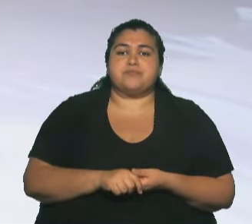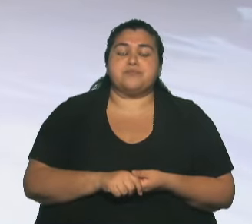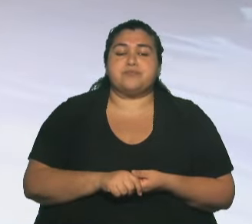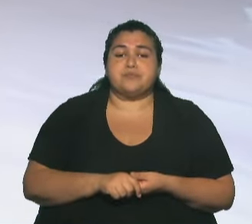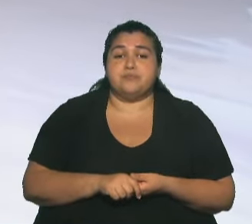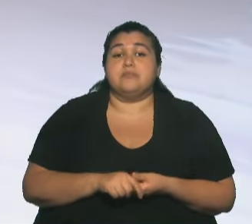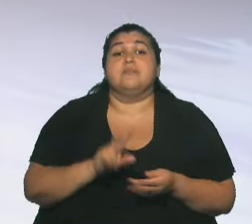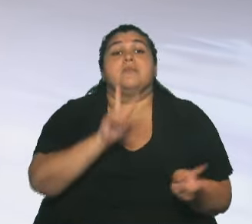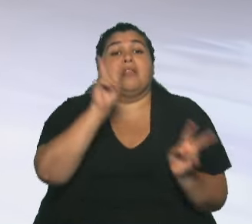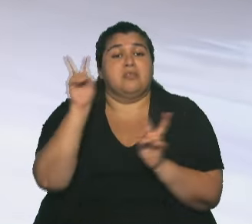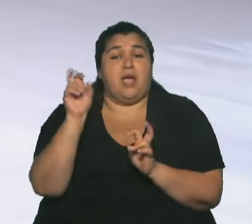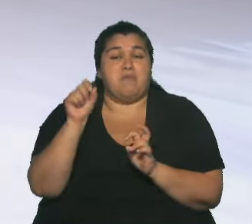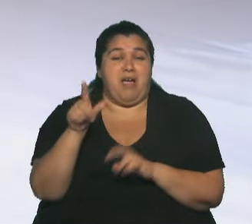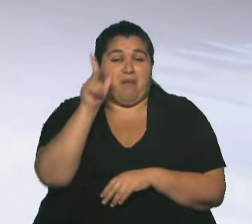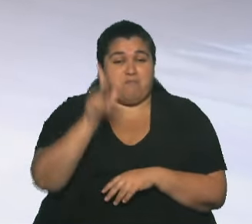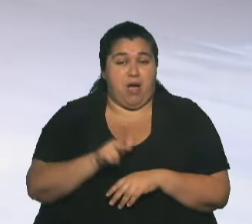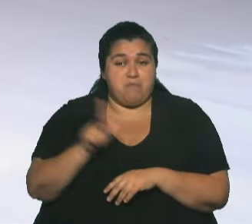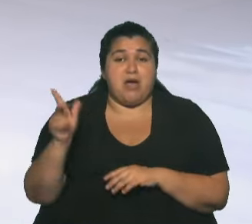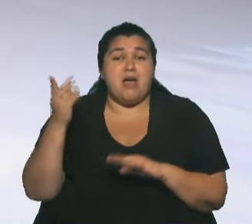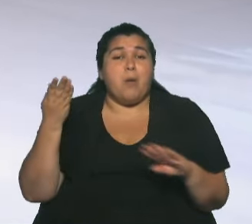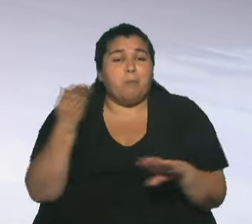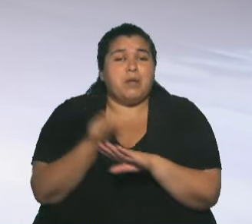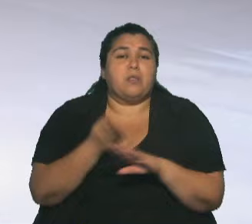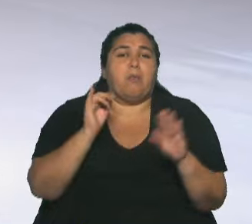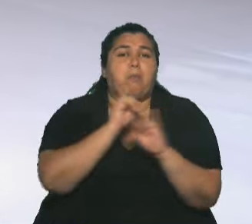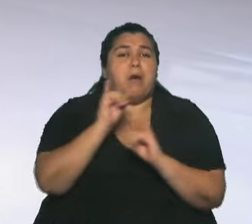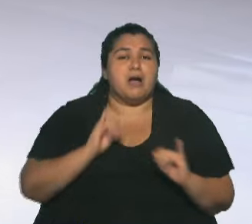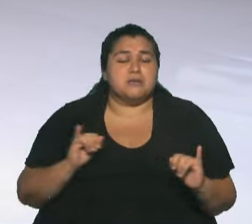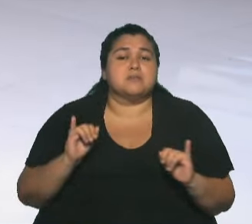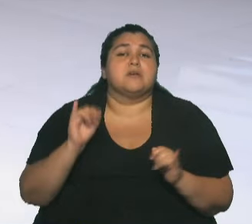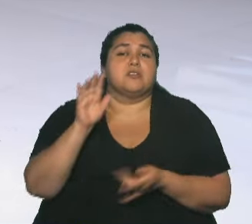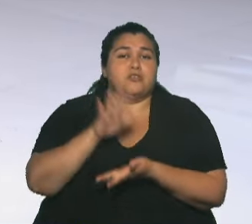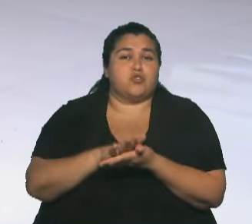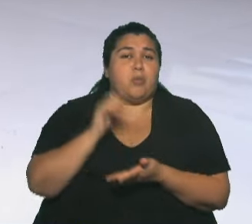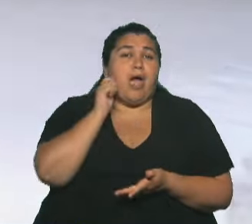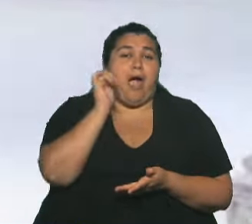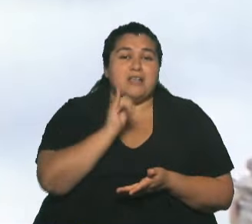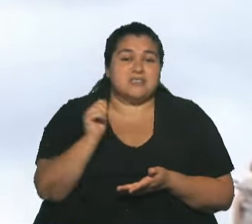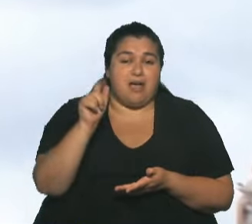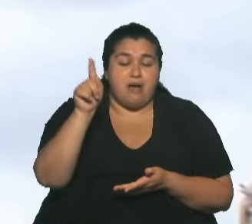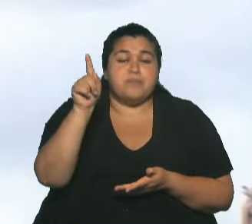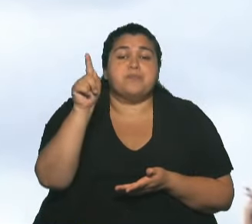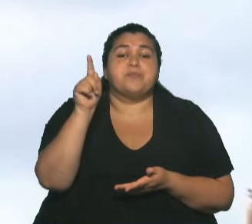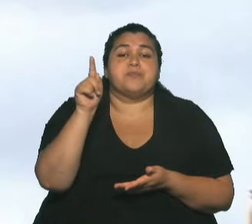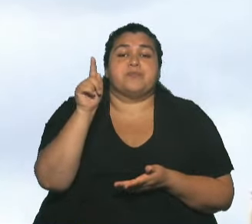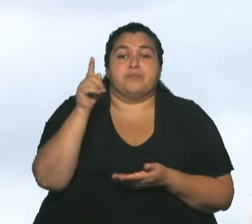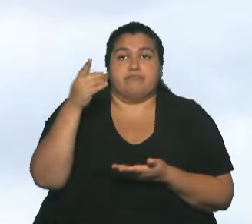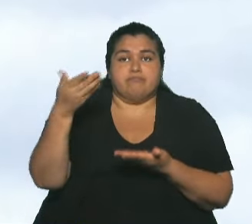Y vamos ahora con el Papa, que está pidiendo por la paz, por una tregua en Gaza, en Oriente Medio, donde, por supuesto,